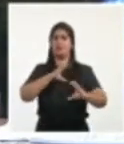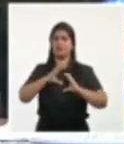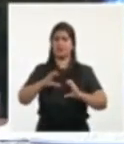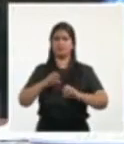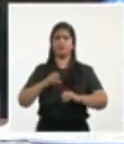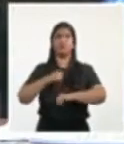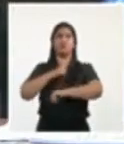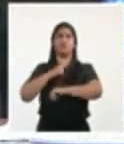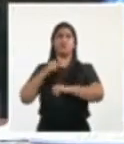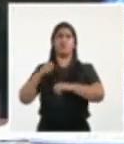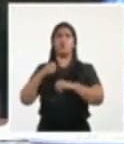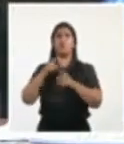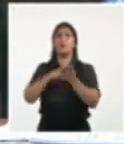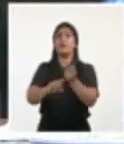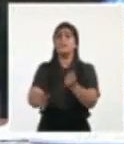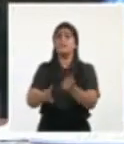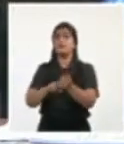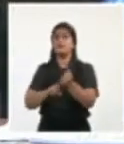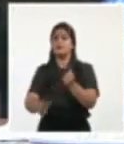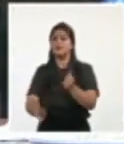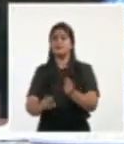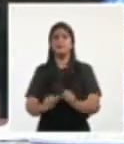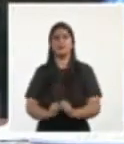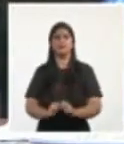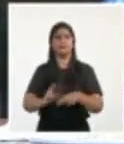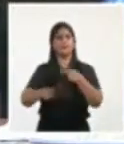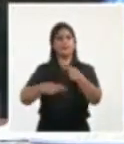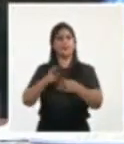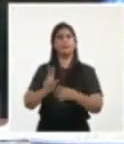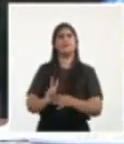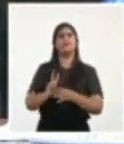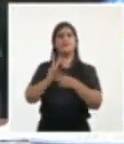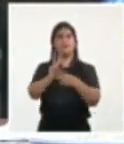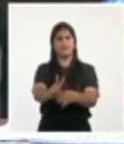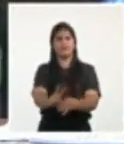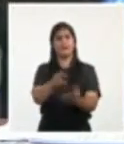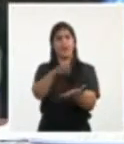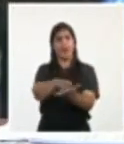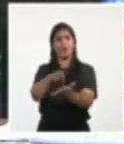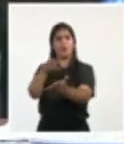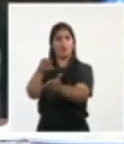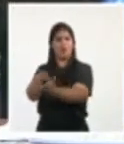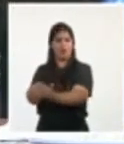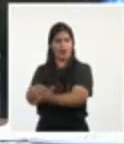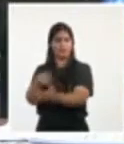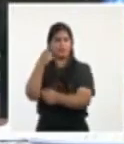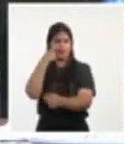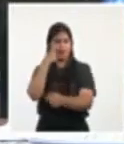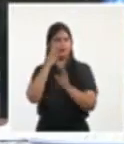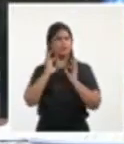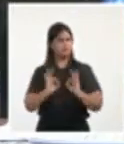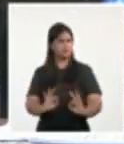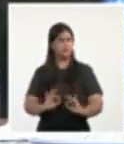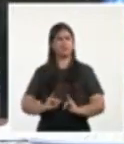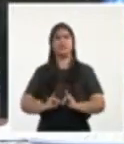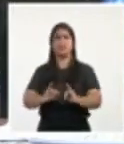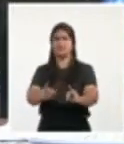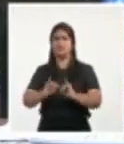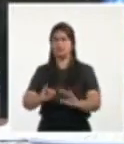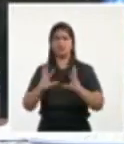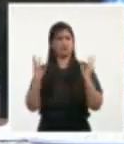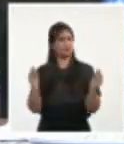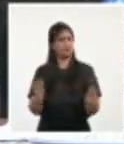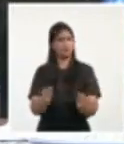lógicas, aritméticas, se realizan también visitas a las instituciones para evaluar el dato primario. Van las indicaciones que van desde